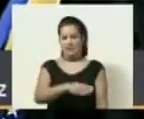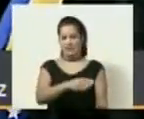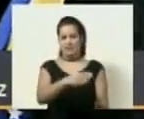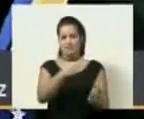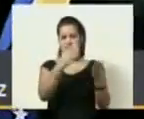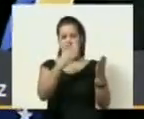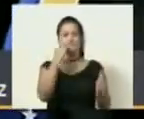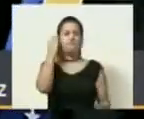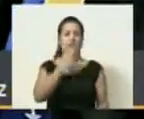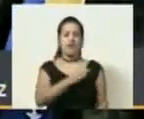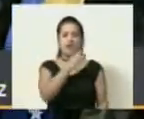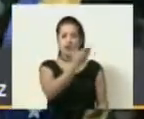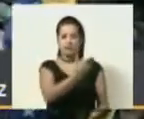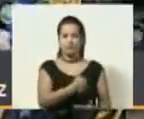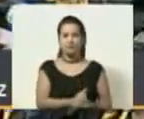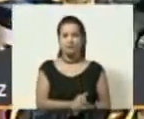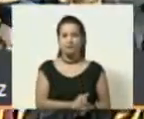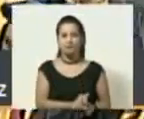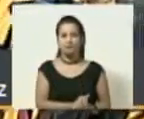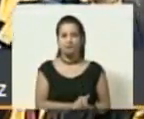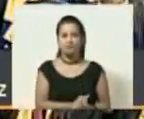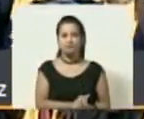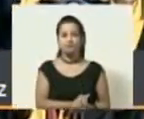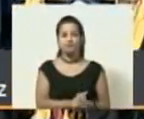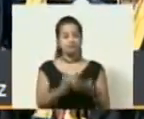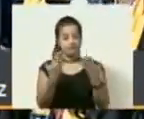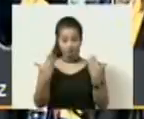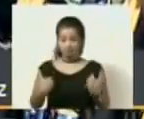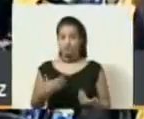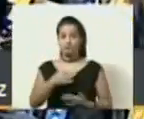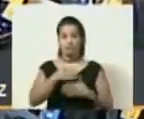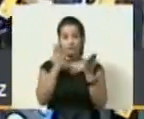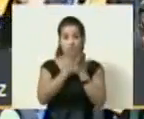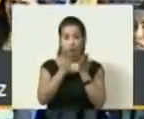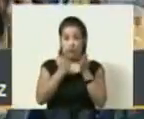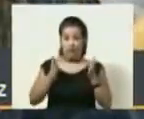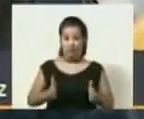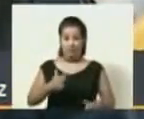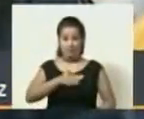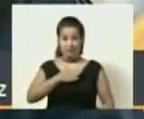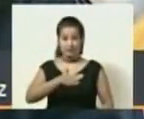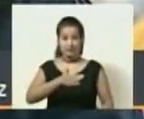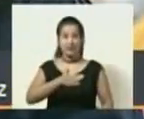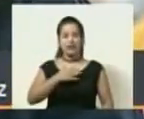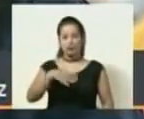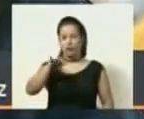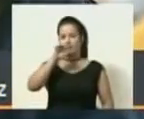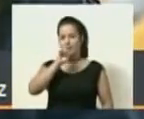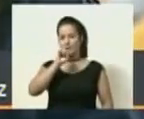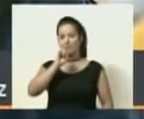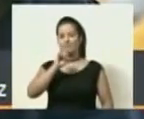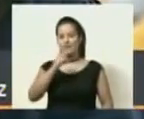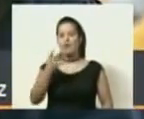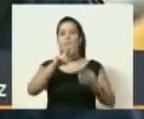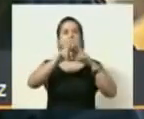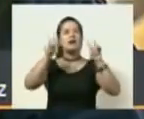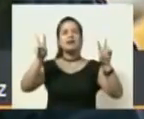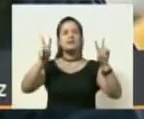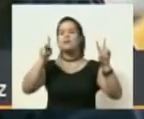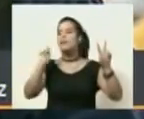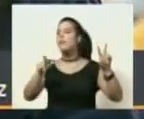Fidel Castro Ruz. Como misioneros y misioneras aprendimos que la paz es obra de gente